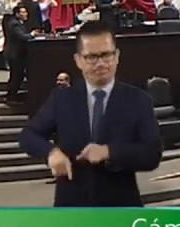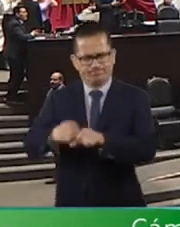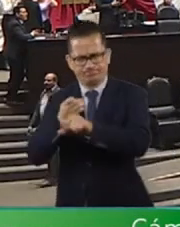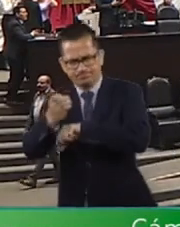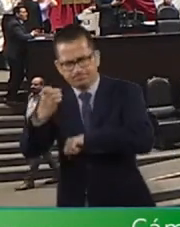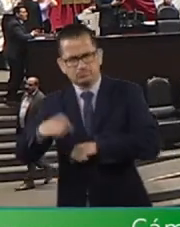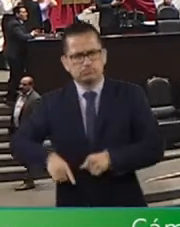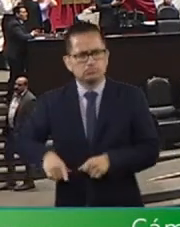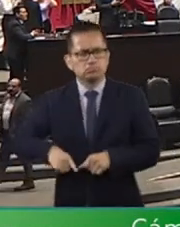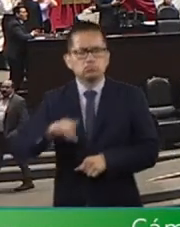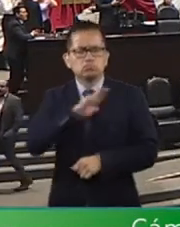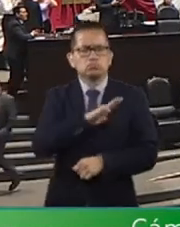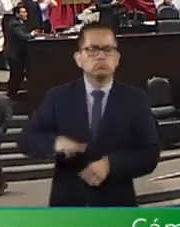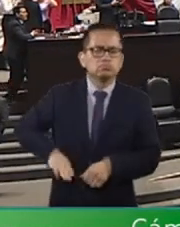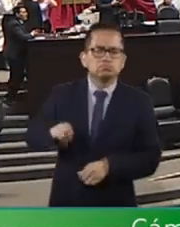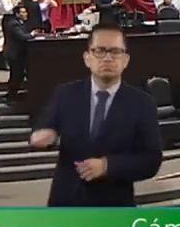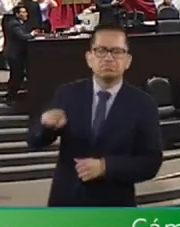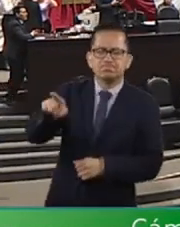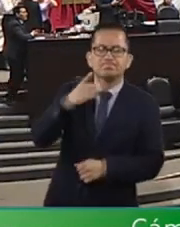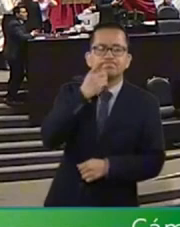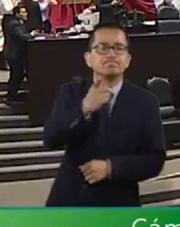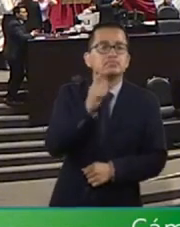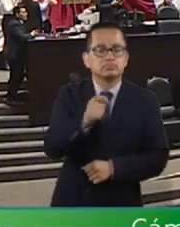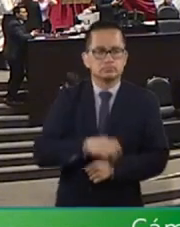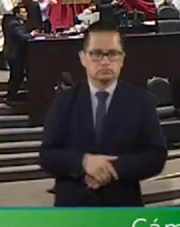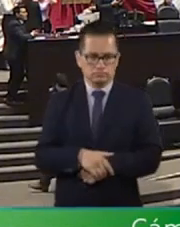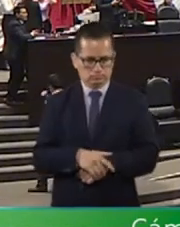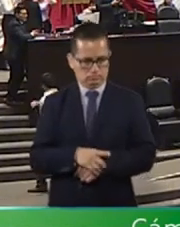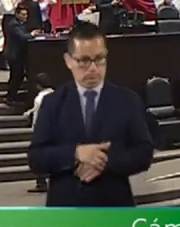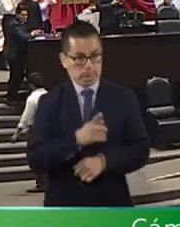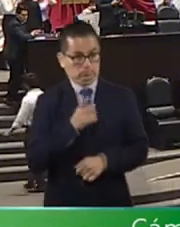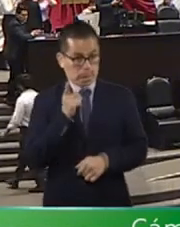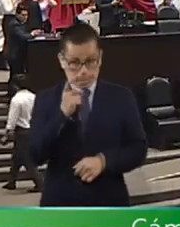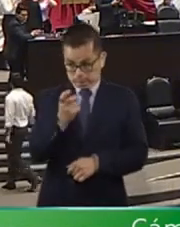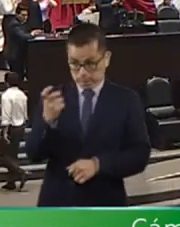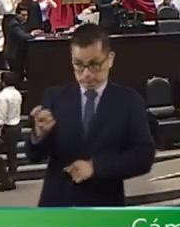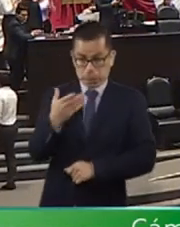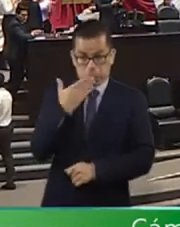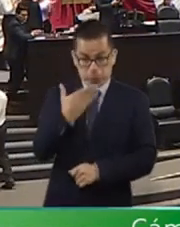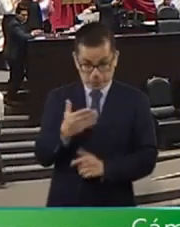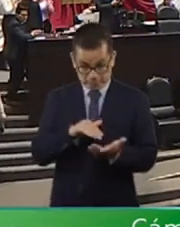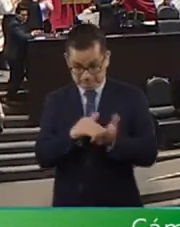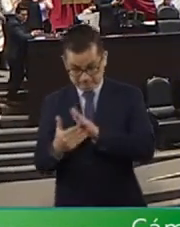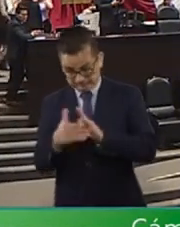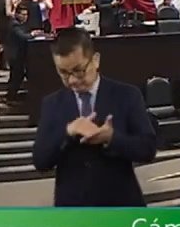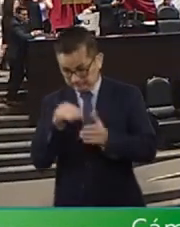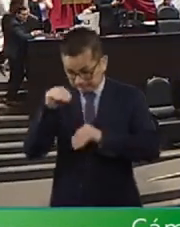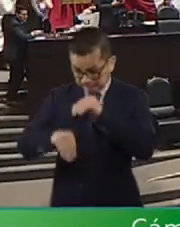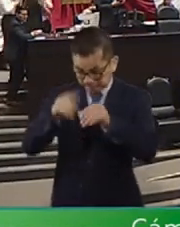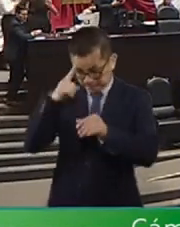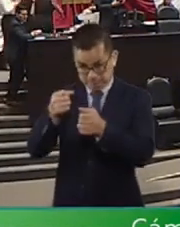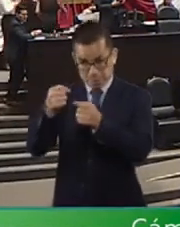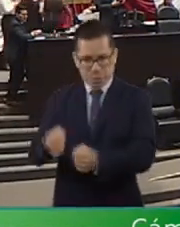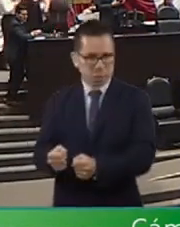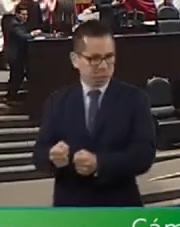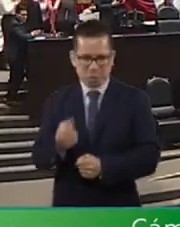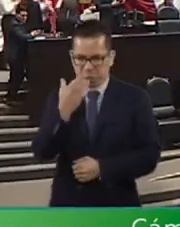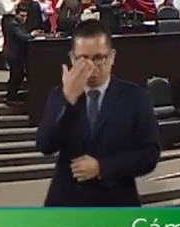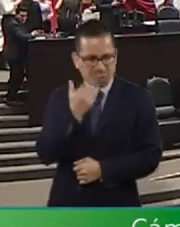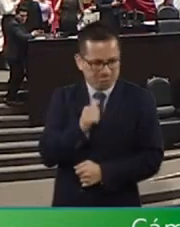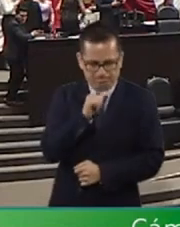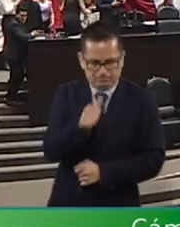municipios. No contamos con una estrategia de seguridad desde lo local. Esto a pesar de que las experiencias